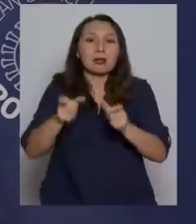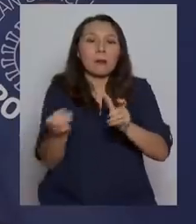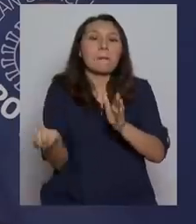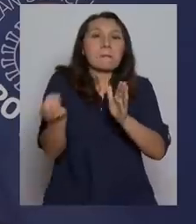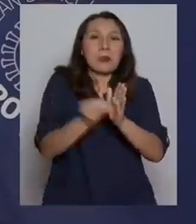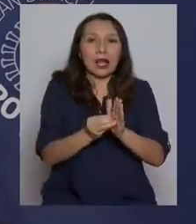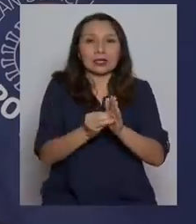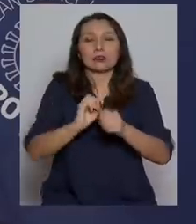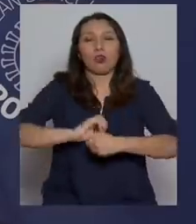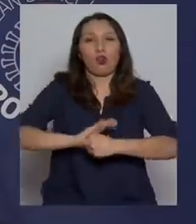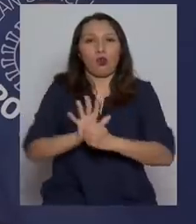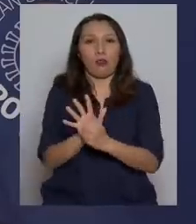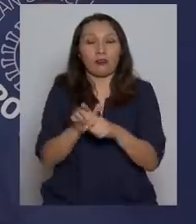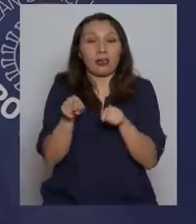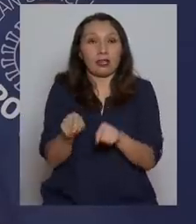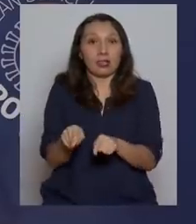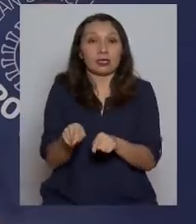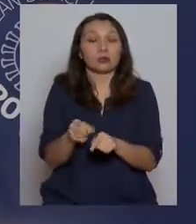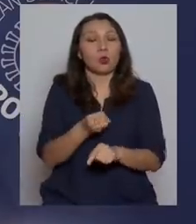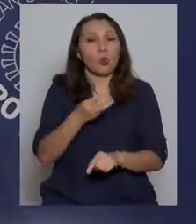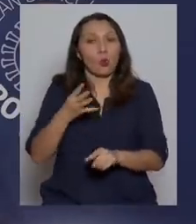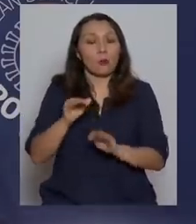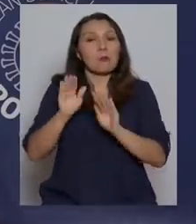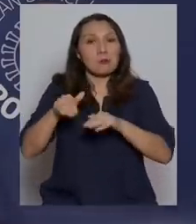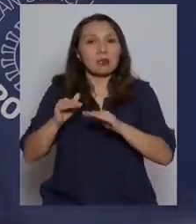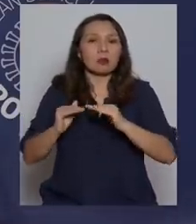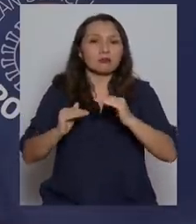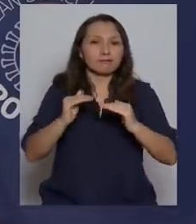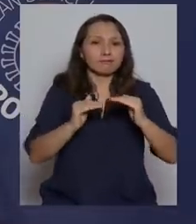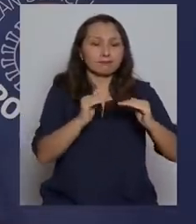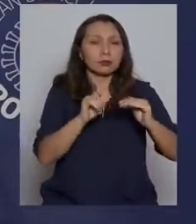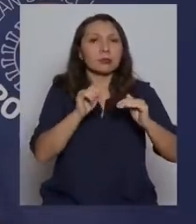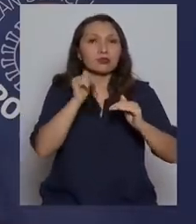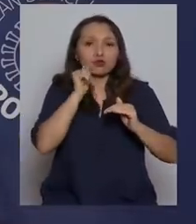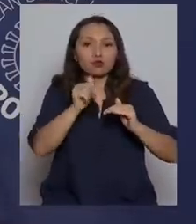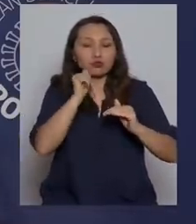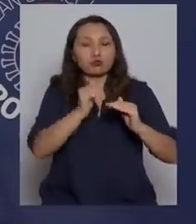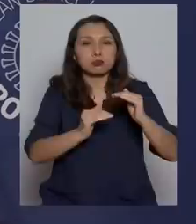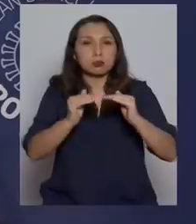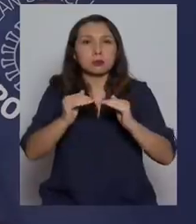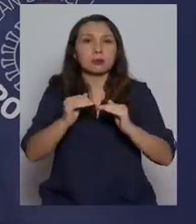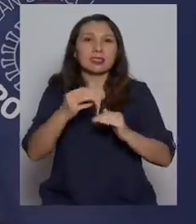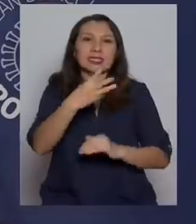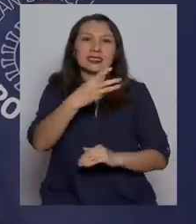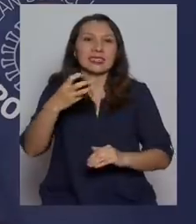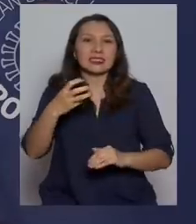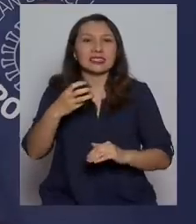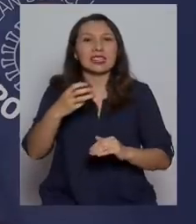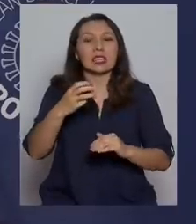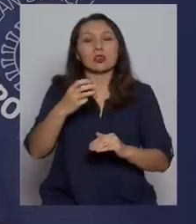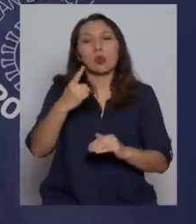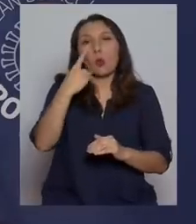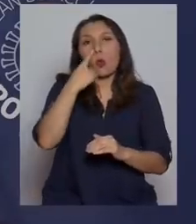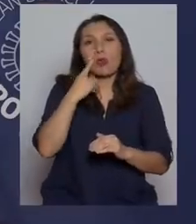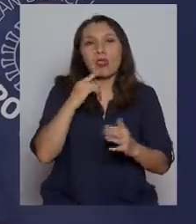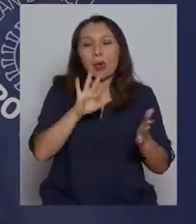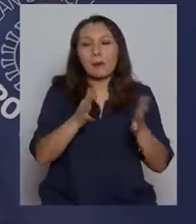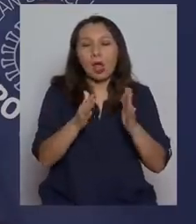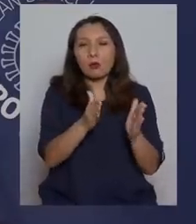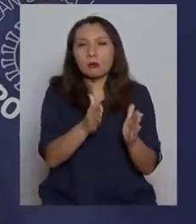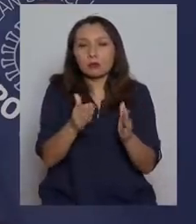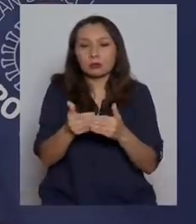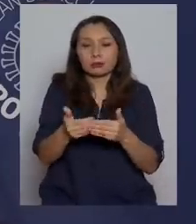ayer. Y esto es un número que se ha mantenido relativamente estable en más o menos 300 diarios por los